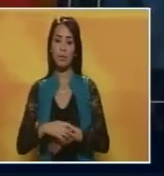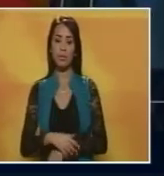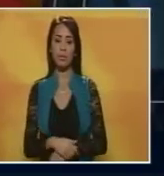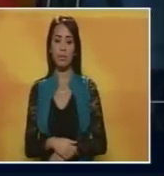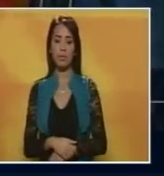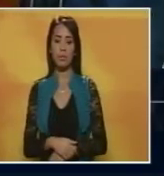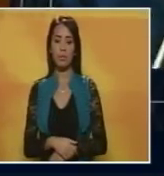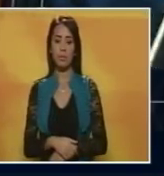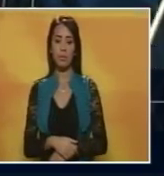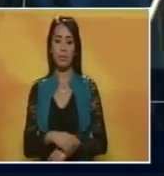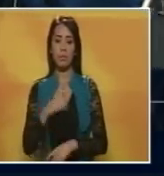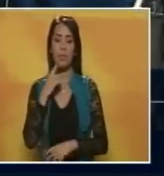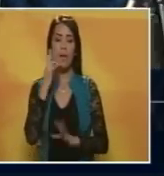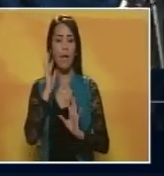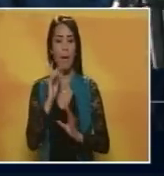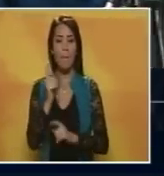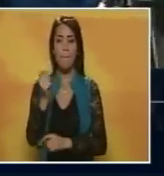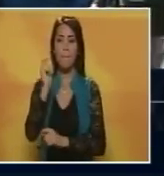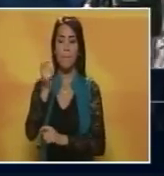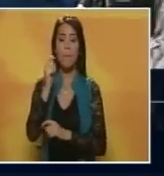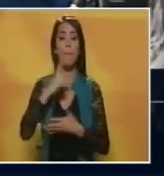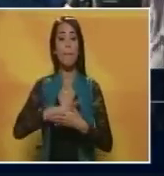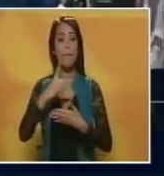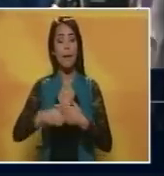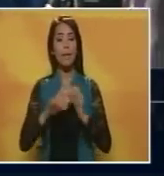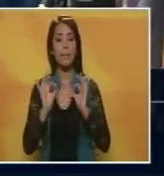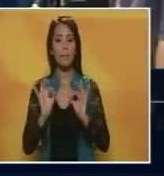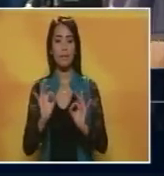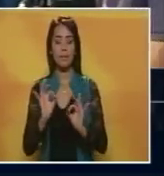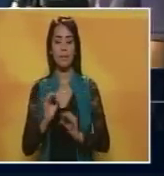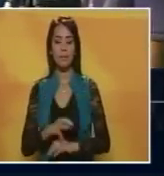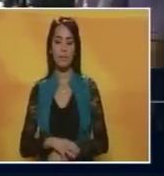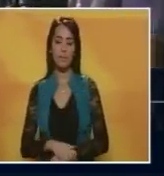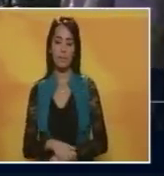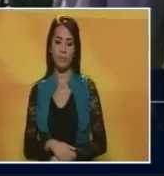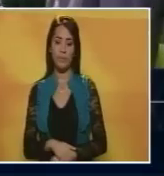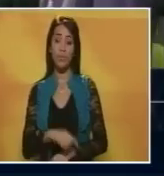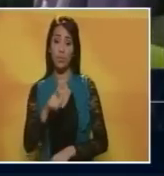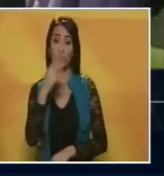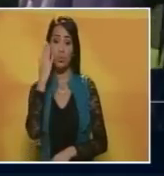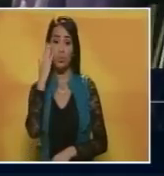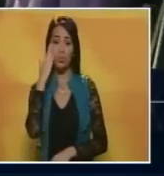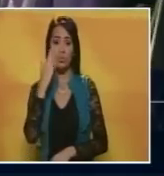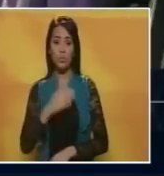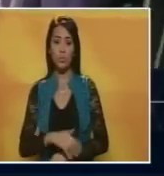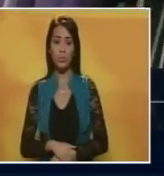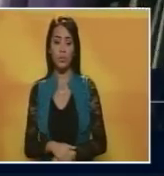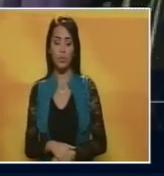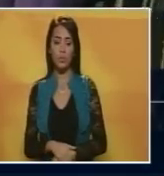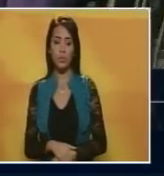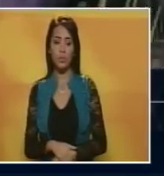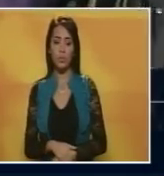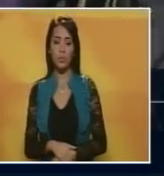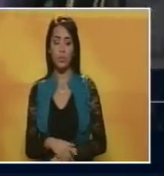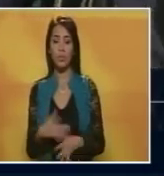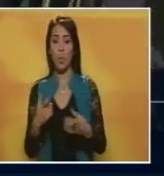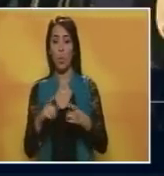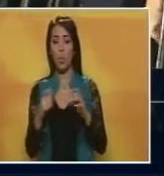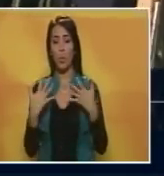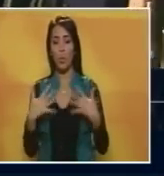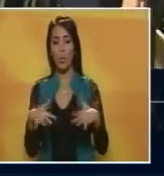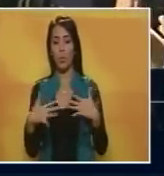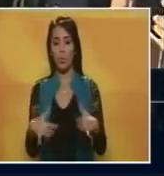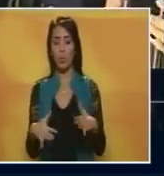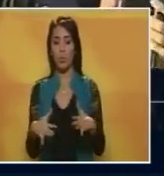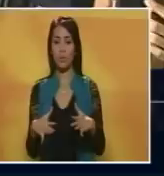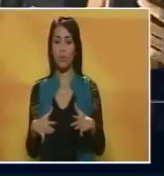la explotación con el plan minero especial tú sabes que el nivel de caos y anarquía